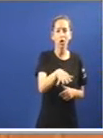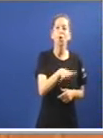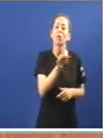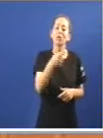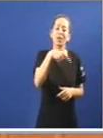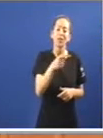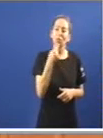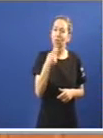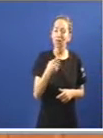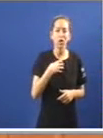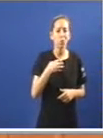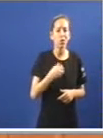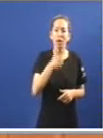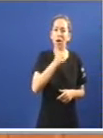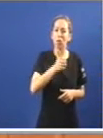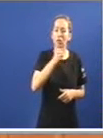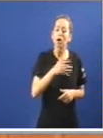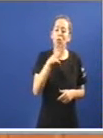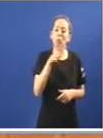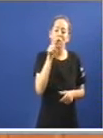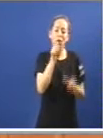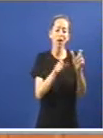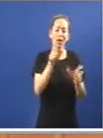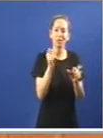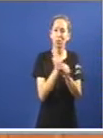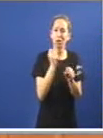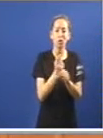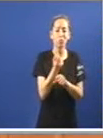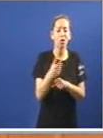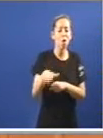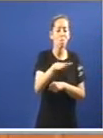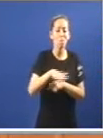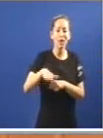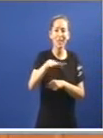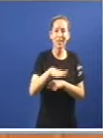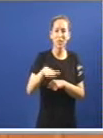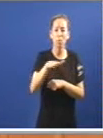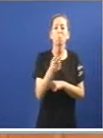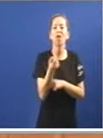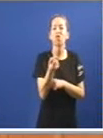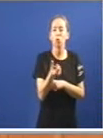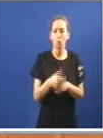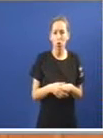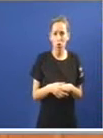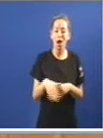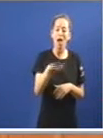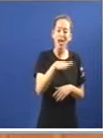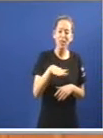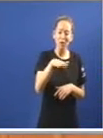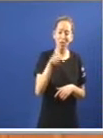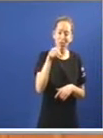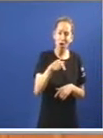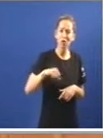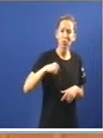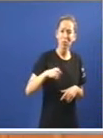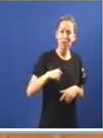por la ausencia suficiente de personal y por la ausencia de espacio de espacio en un hospital que te menos de dous